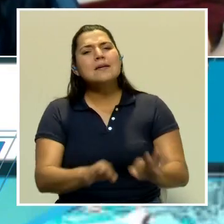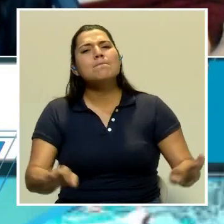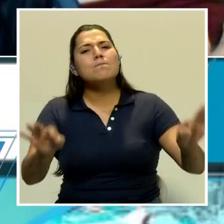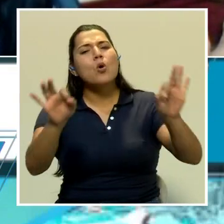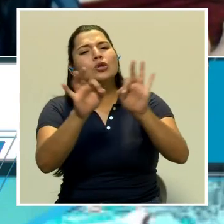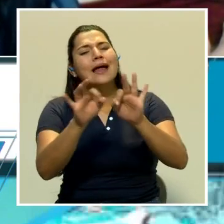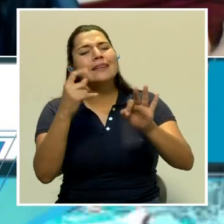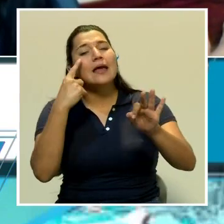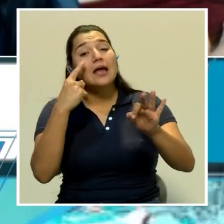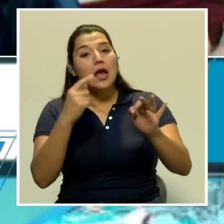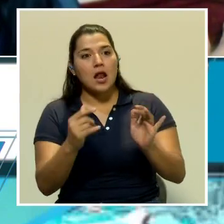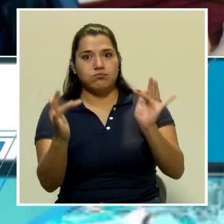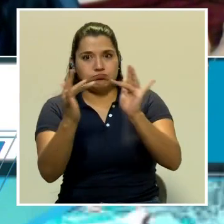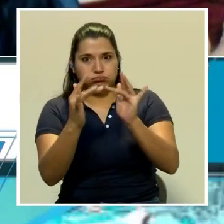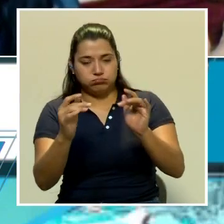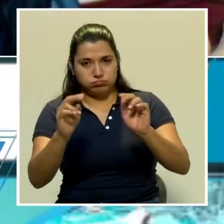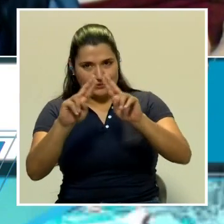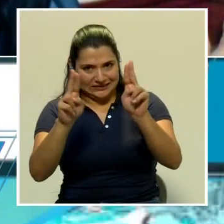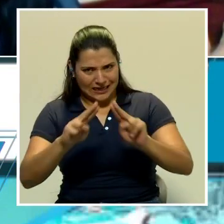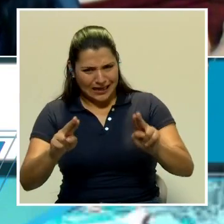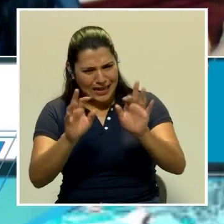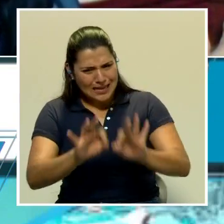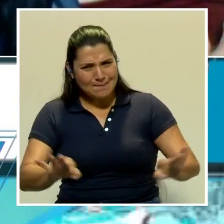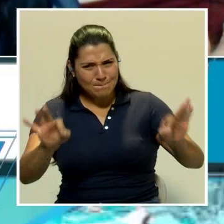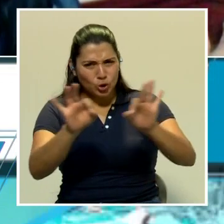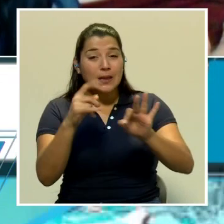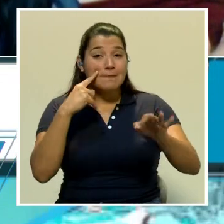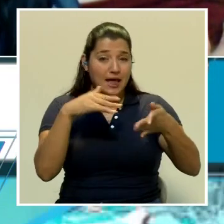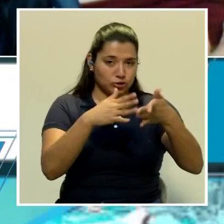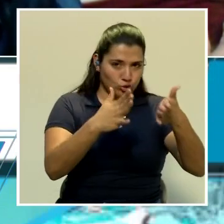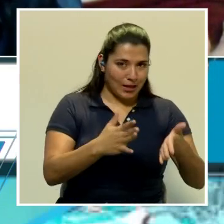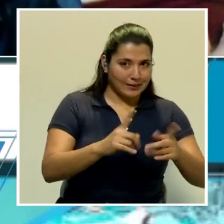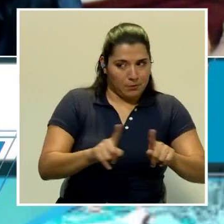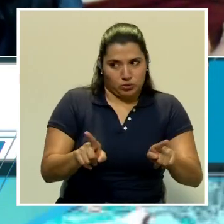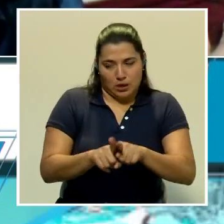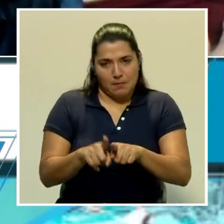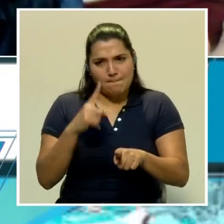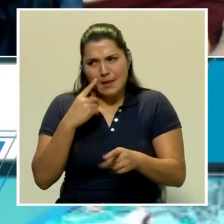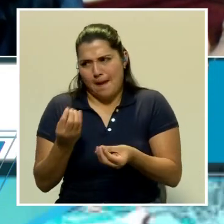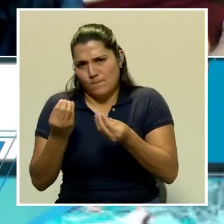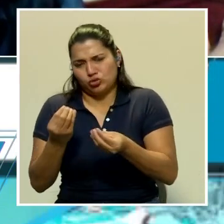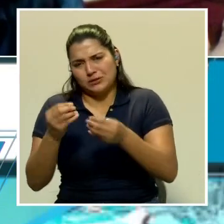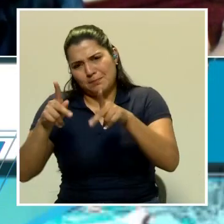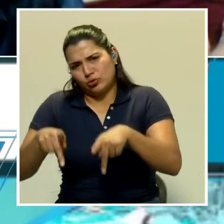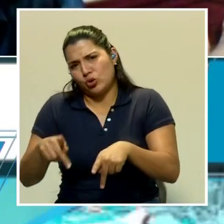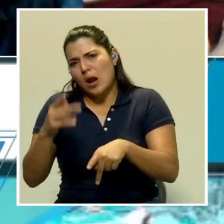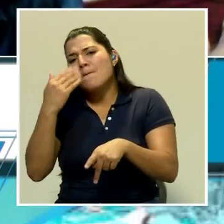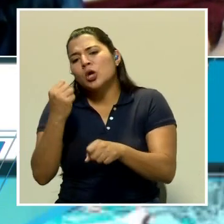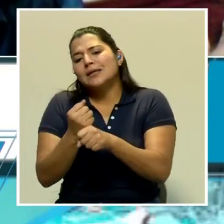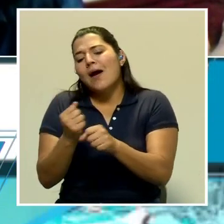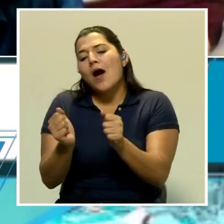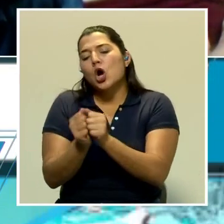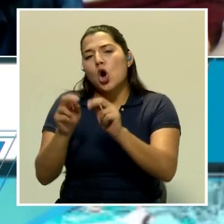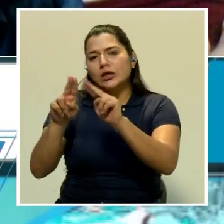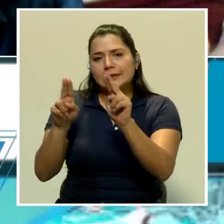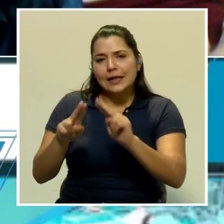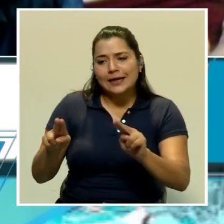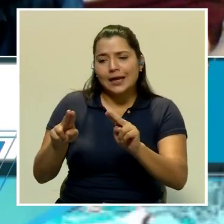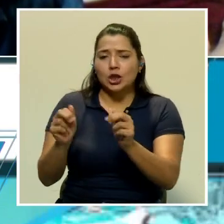para muchísimas personas que hoy están trabajando a través de Internet, de sus computadoras, de